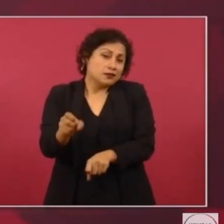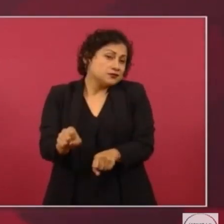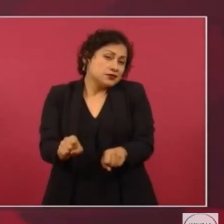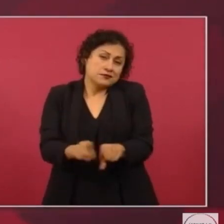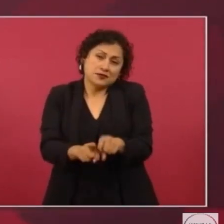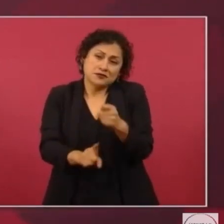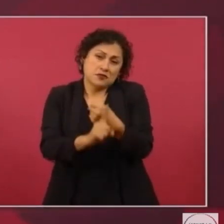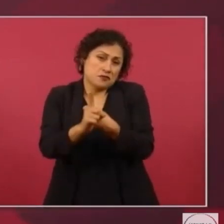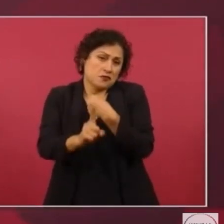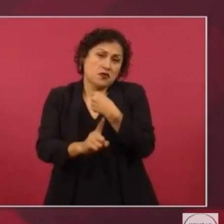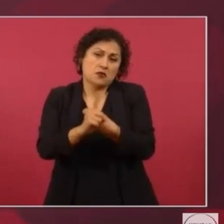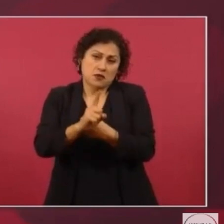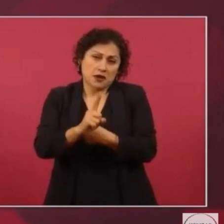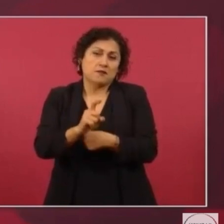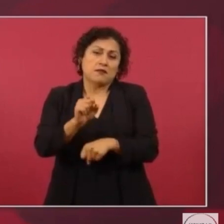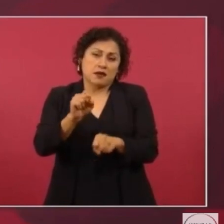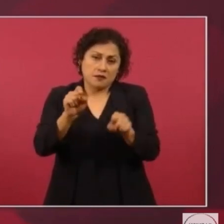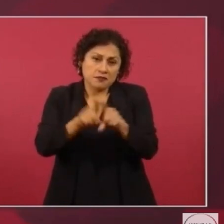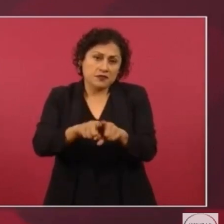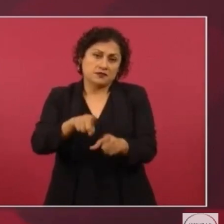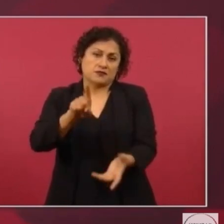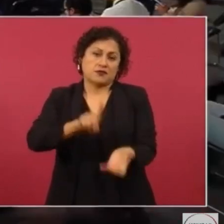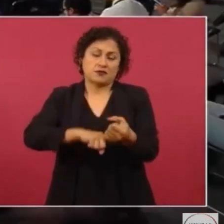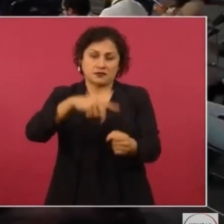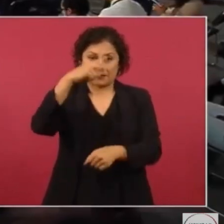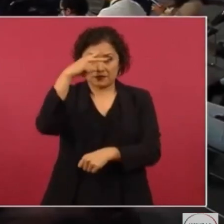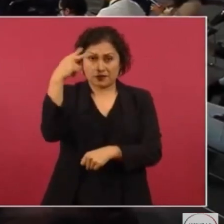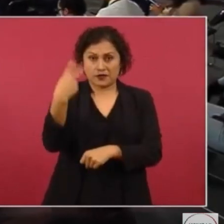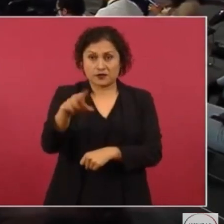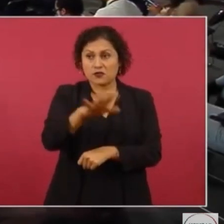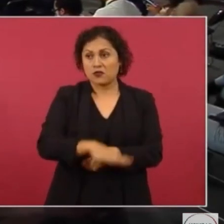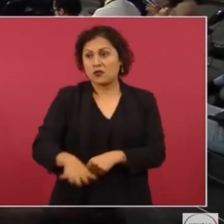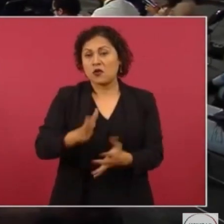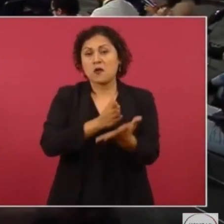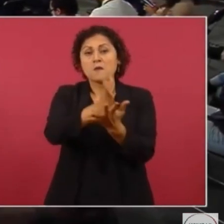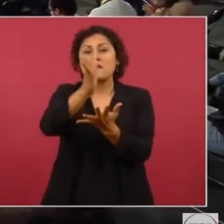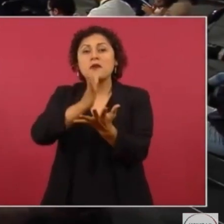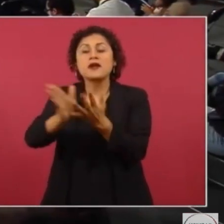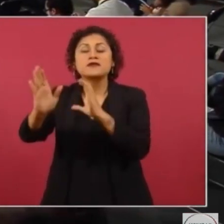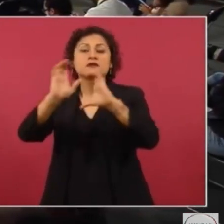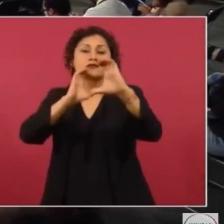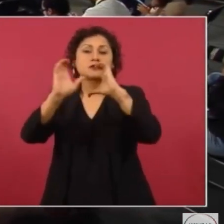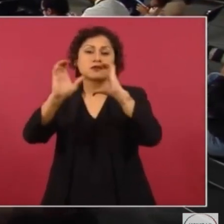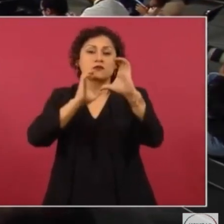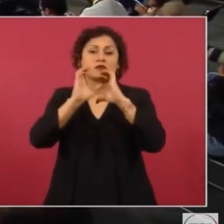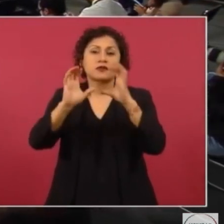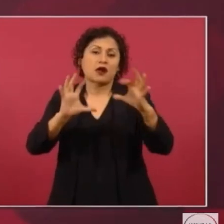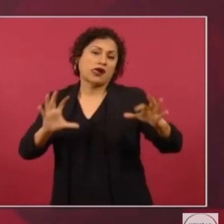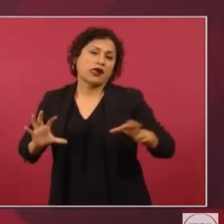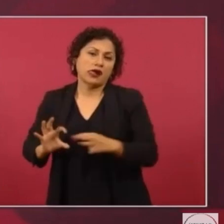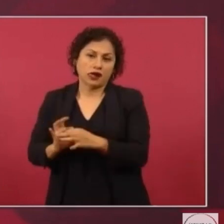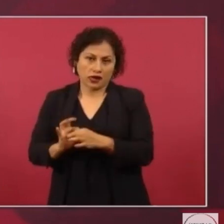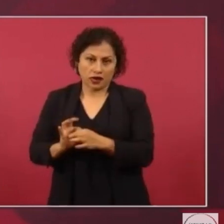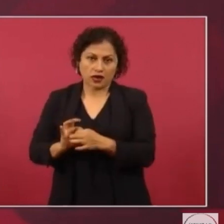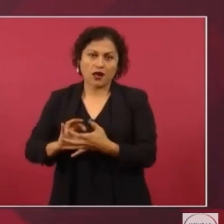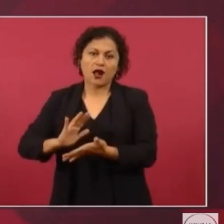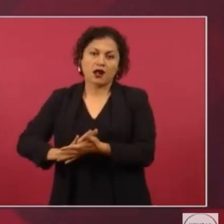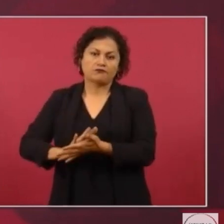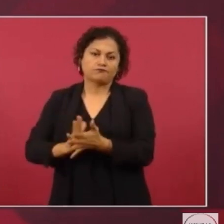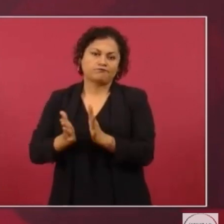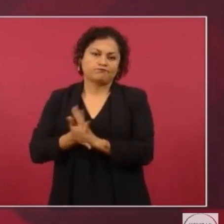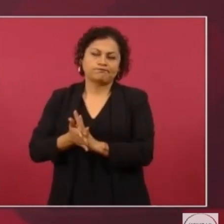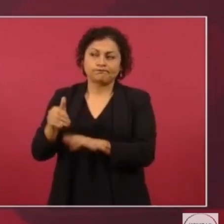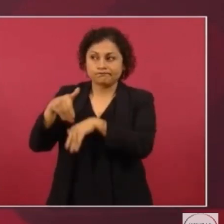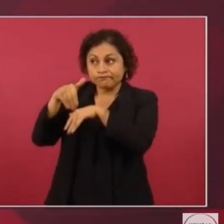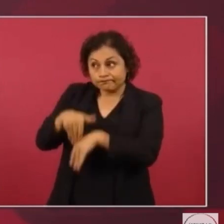La mayoría de los medios está al